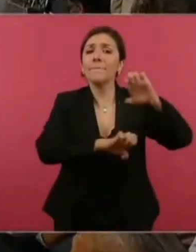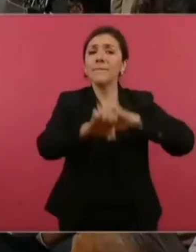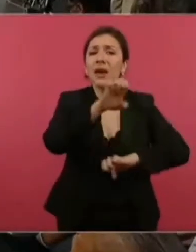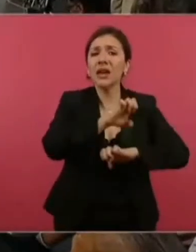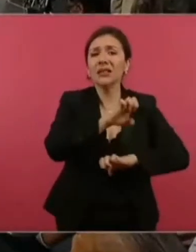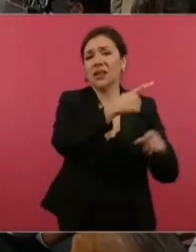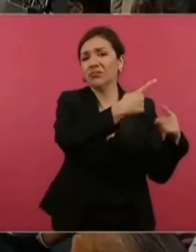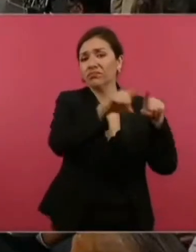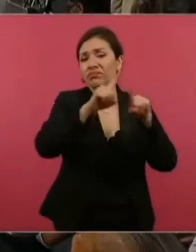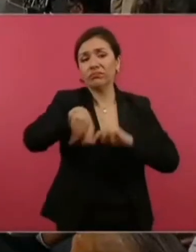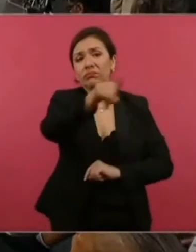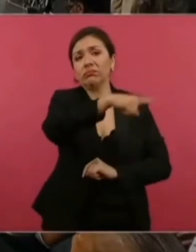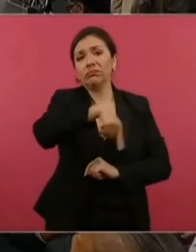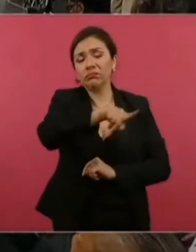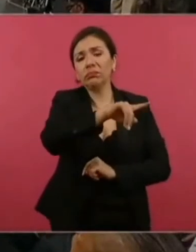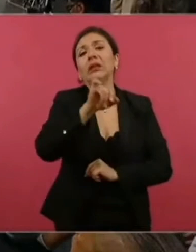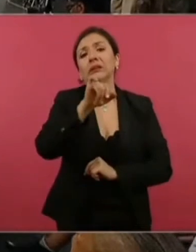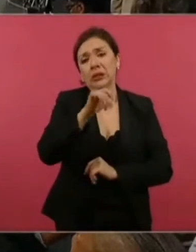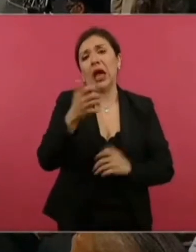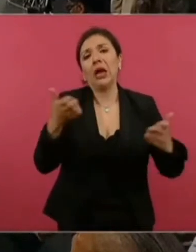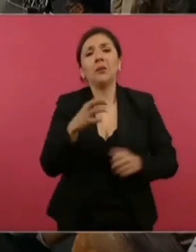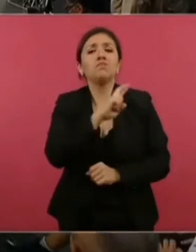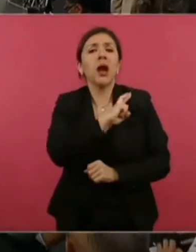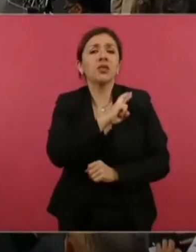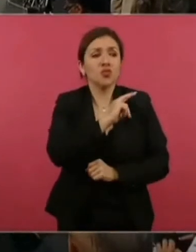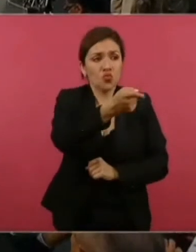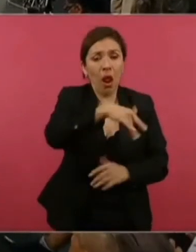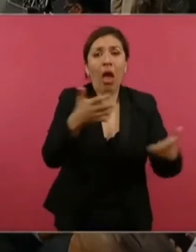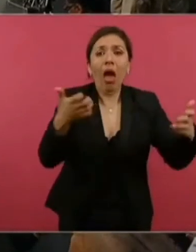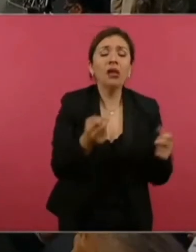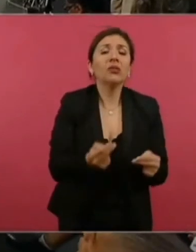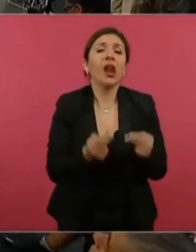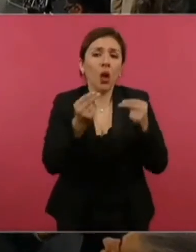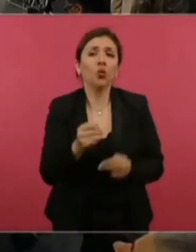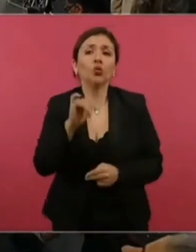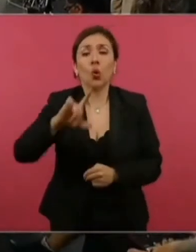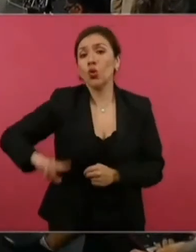a la iniciativa privada,